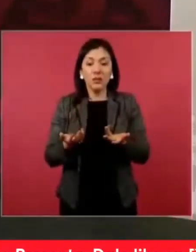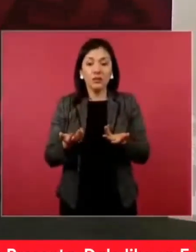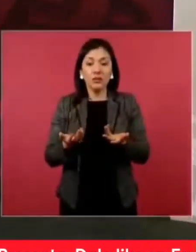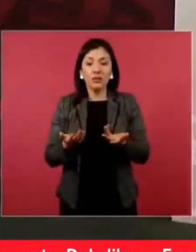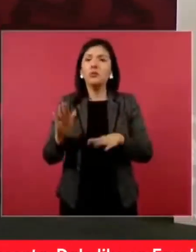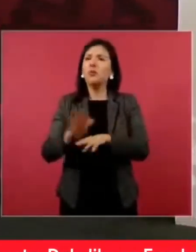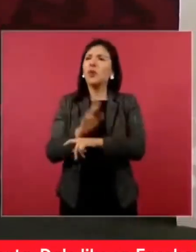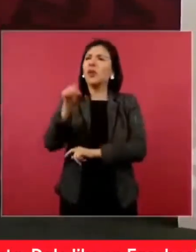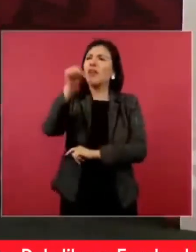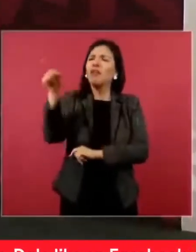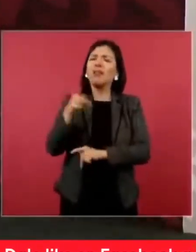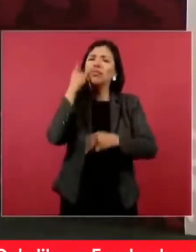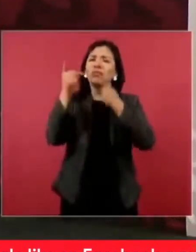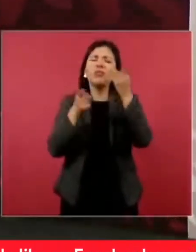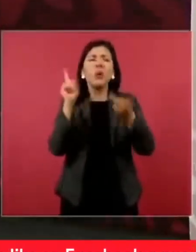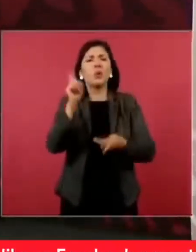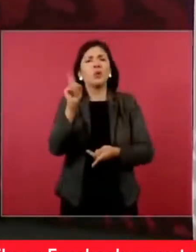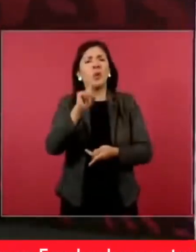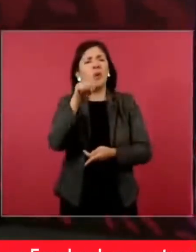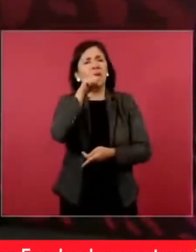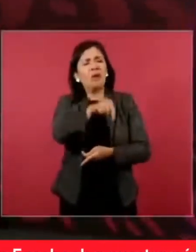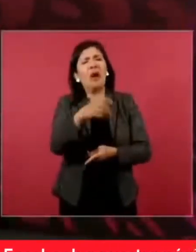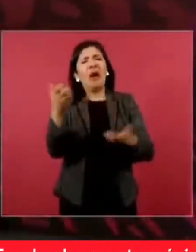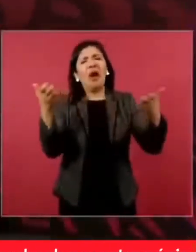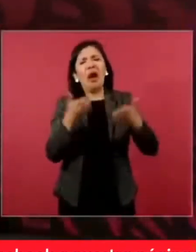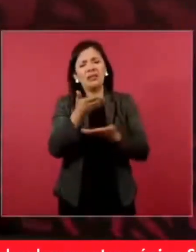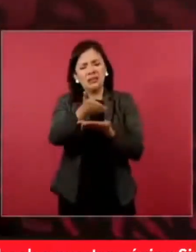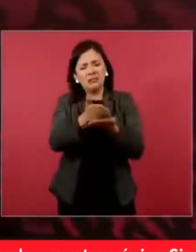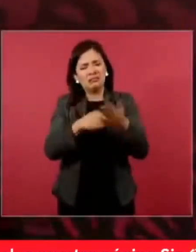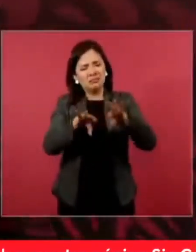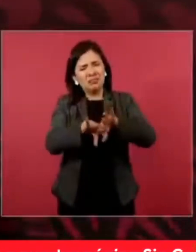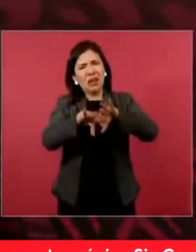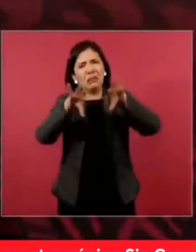porque estaban hablando de polarización, ¿no?